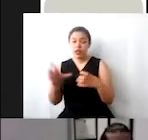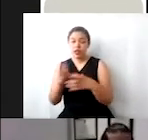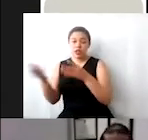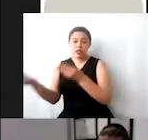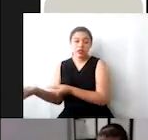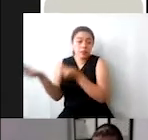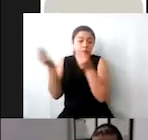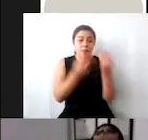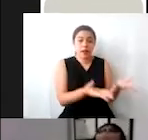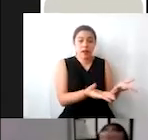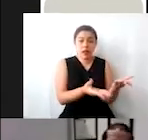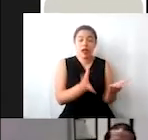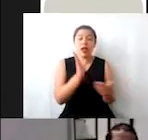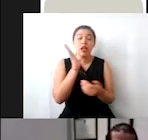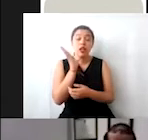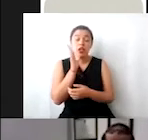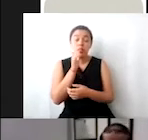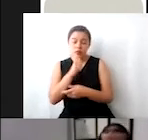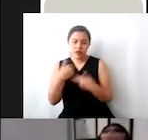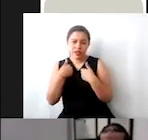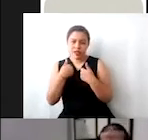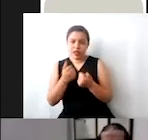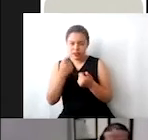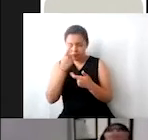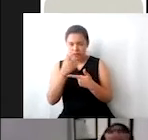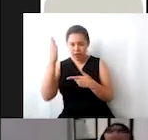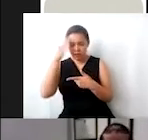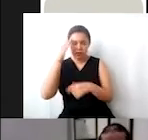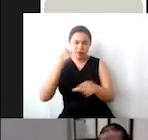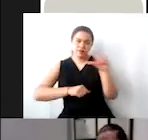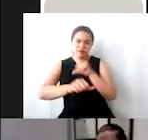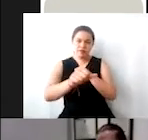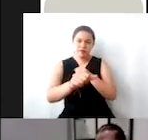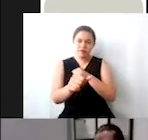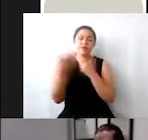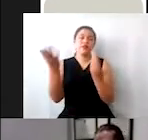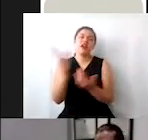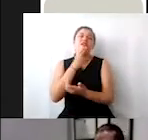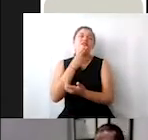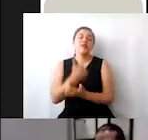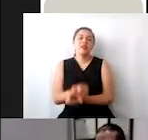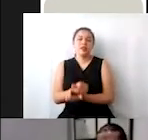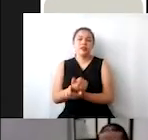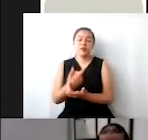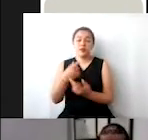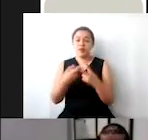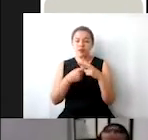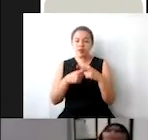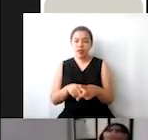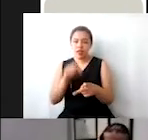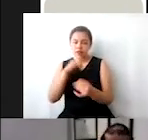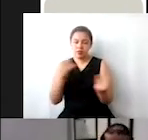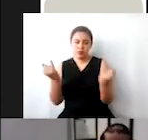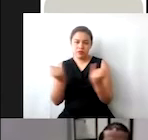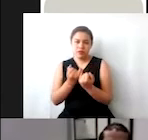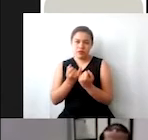transmiten, no puede entenderse como sustitución patronal, no surte efectos y entonces el patrón inicial va a seguir siendo